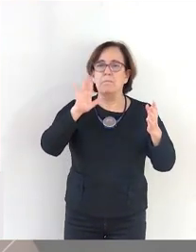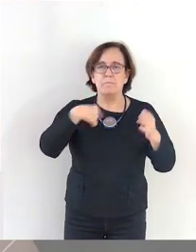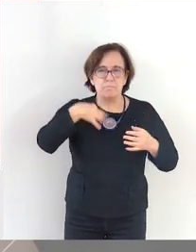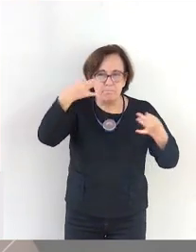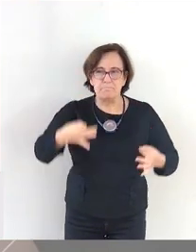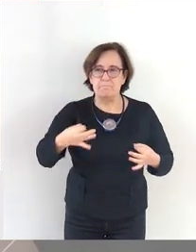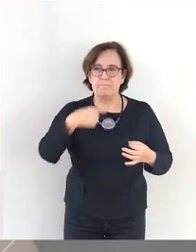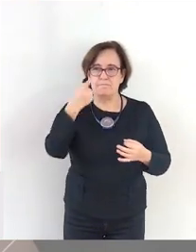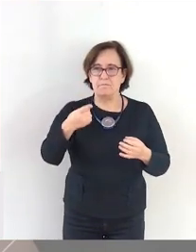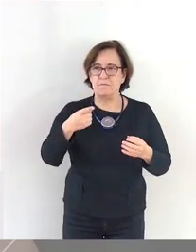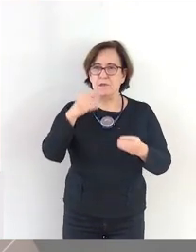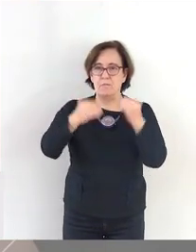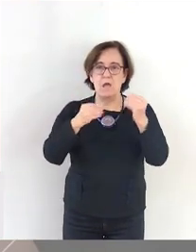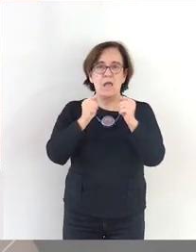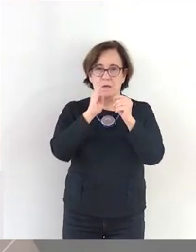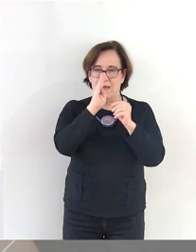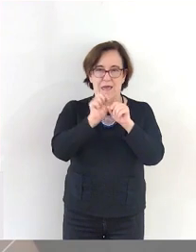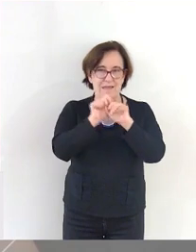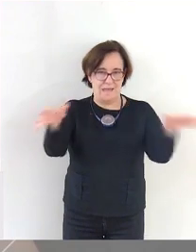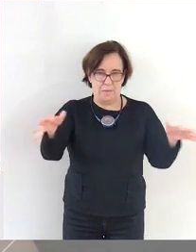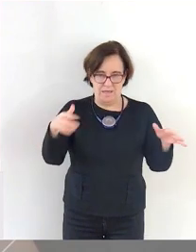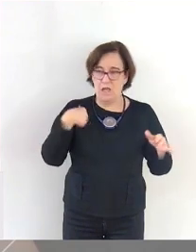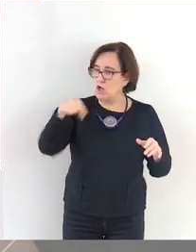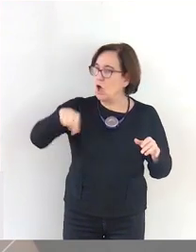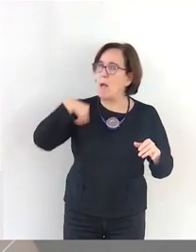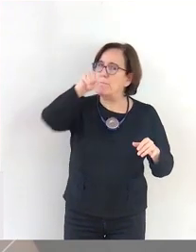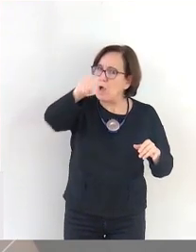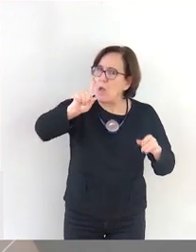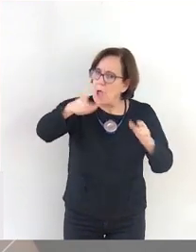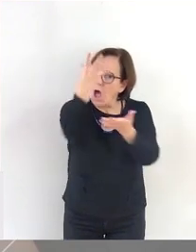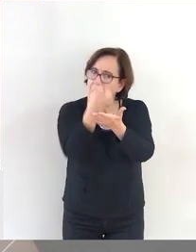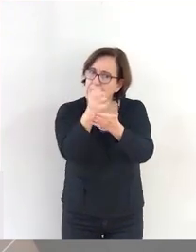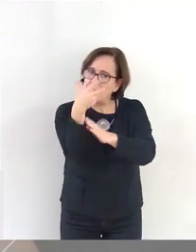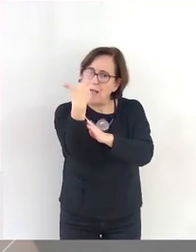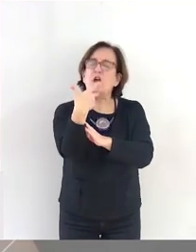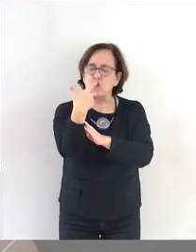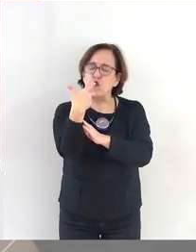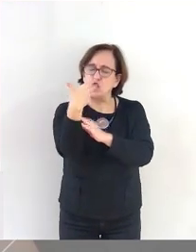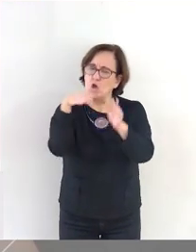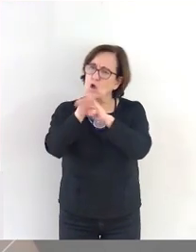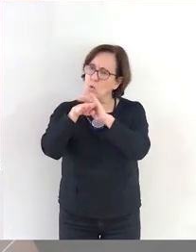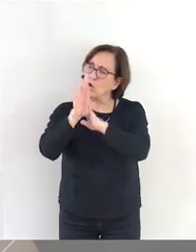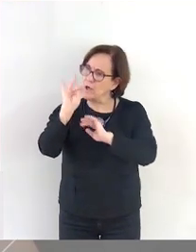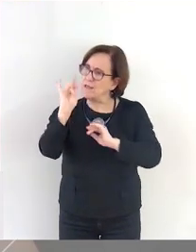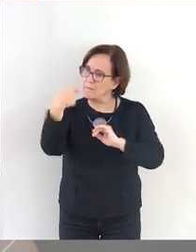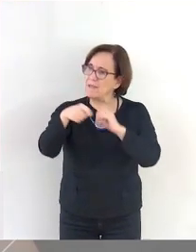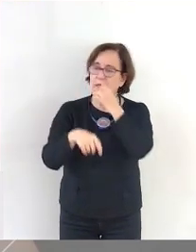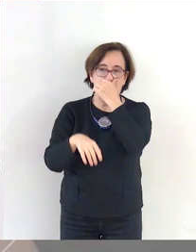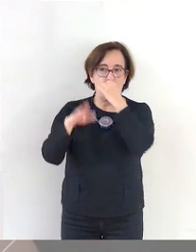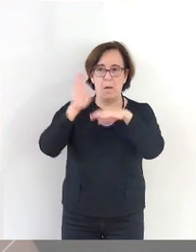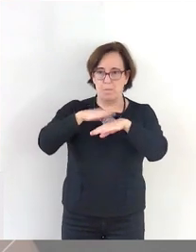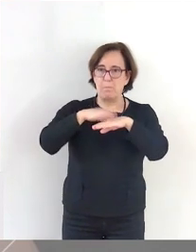asegurar que lo voy a ver en streaming es lo Prim que preguntado esta mañana digo pero esto lo grabamos no que sí que sí que ya te lo dijimos presidenta que sí